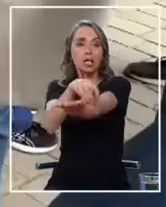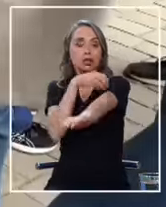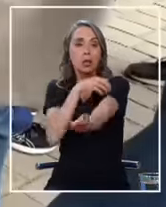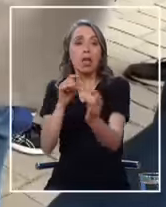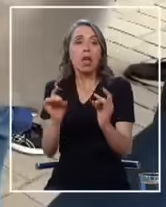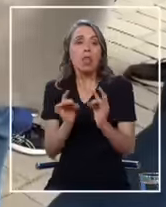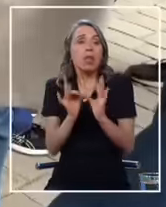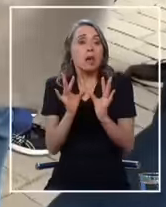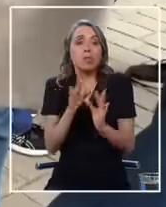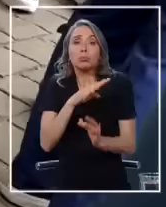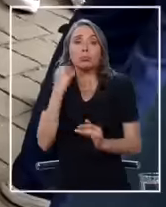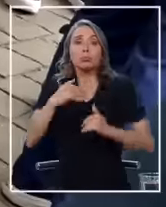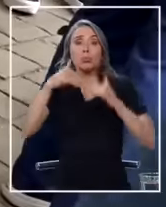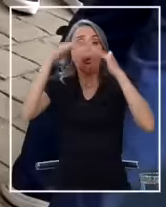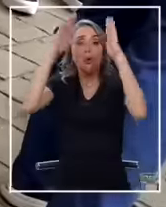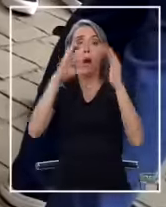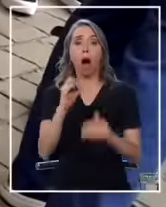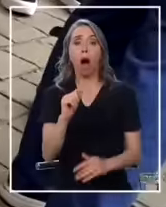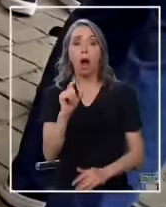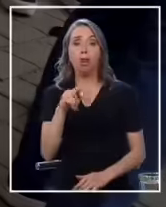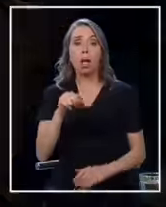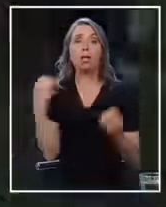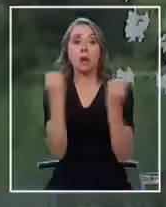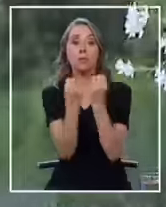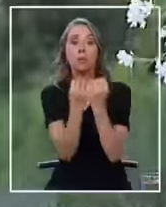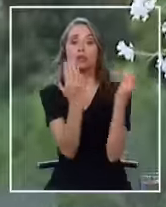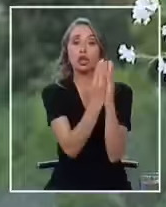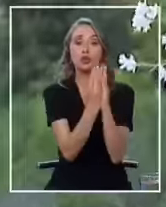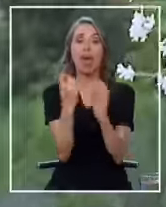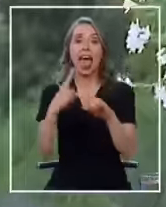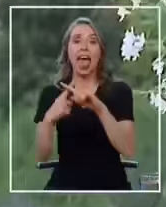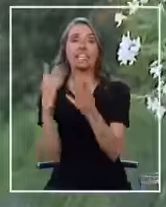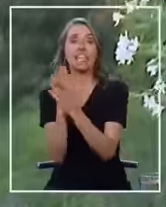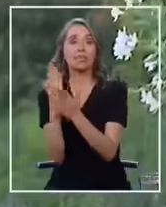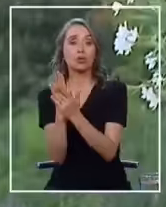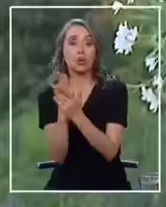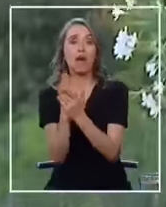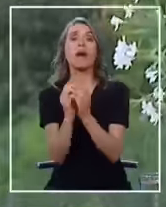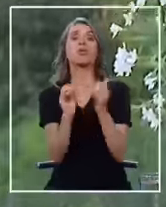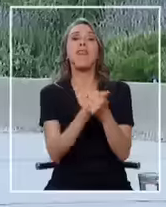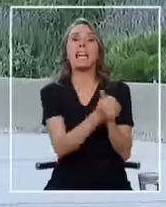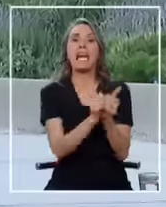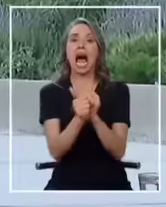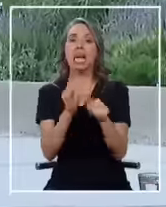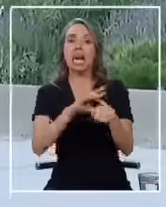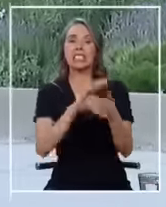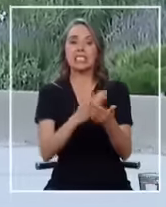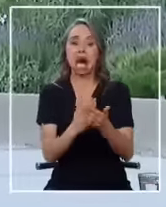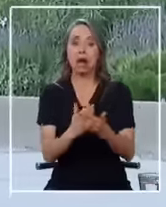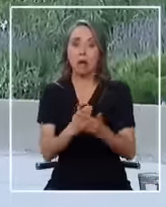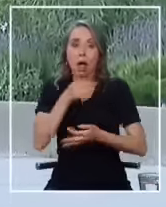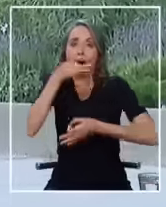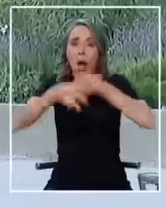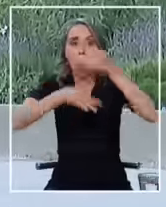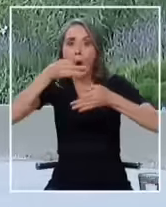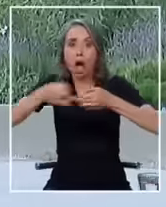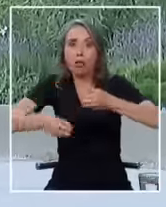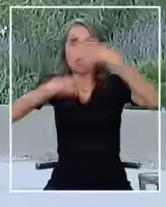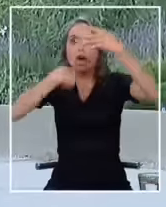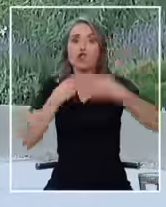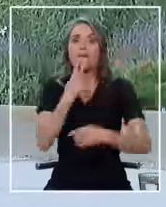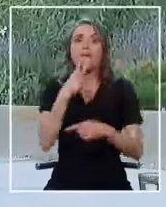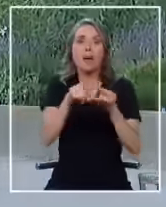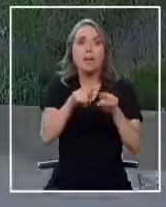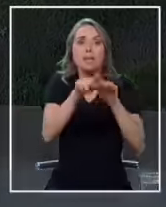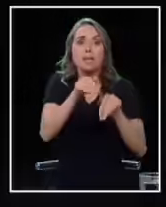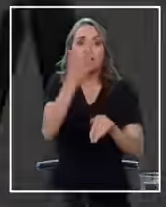repentina partida de Catalina hizo que muchas personas, estudiantes o ex estudiantes del área de la salud, se atrevieran a contar lo que les pasó. Era